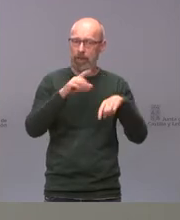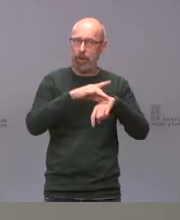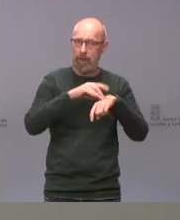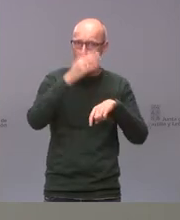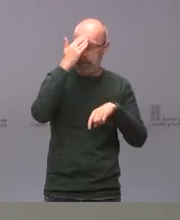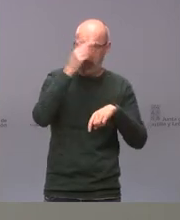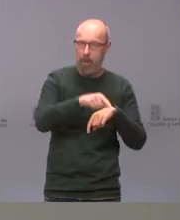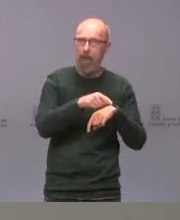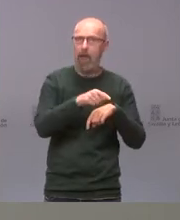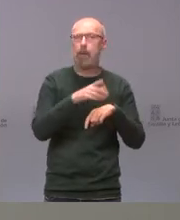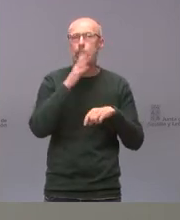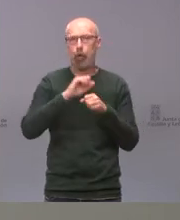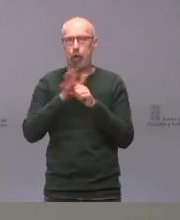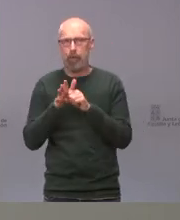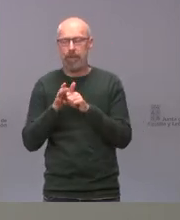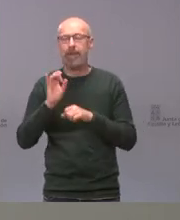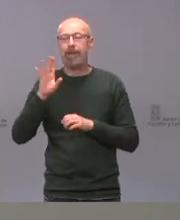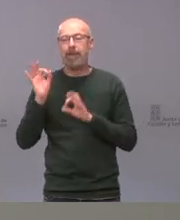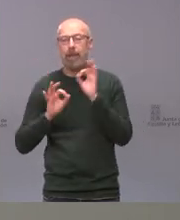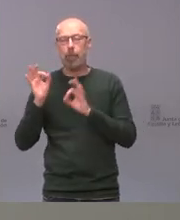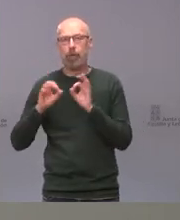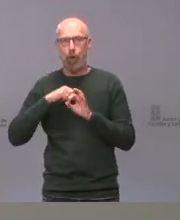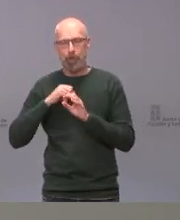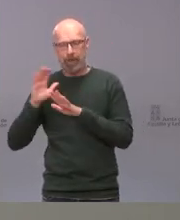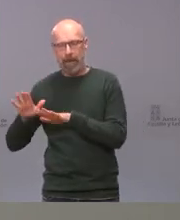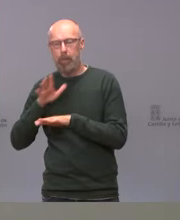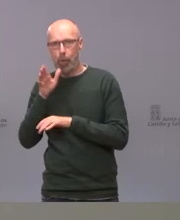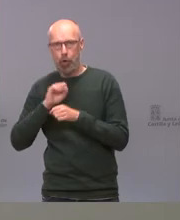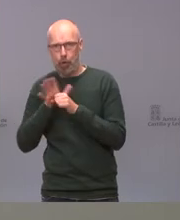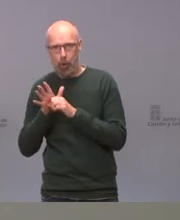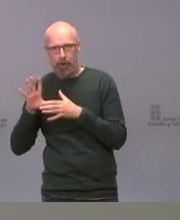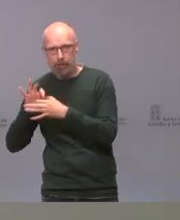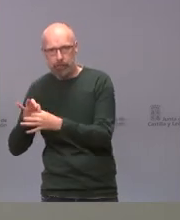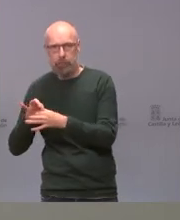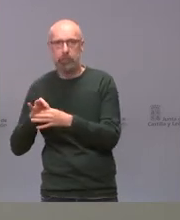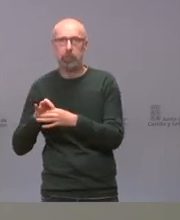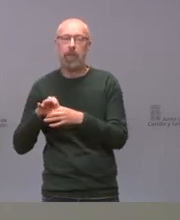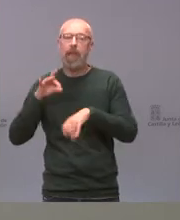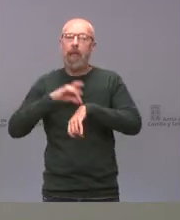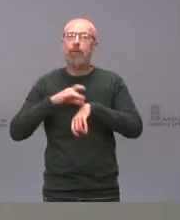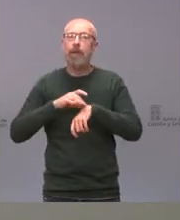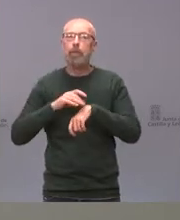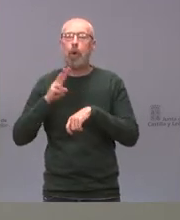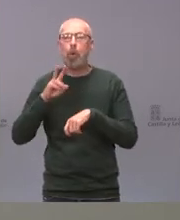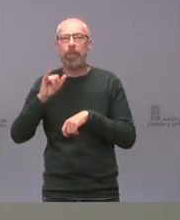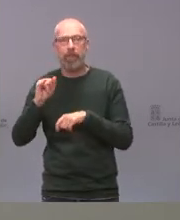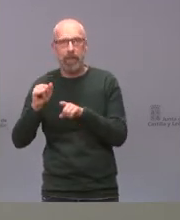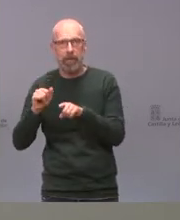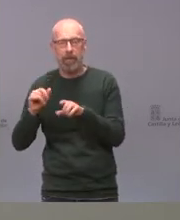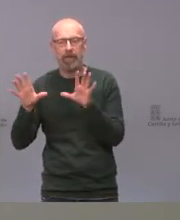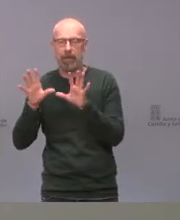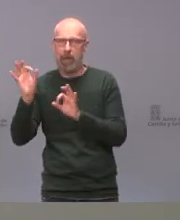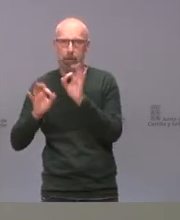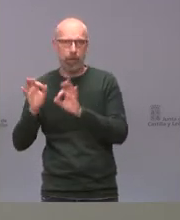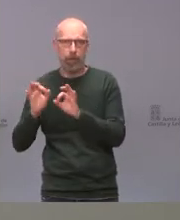COVID, el 15% de las estancias hospitalarias han sido por COVID, los pacientes críticos por COVID han supuesto el 10% del total